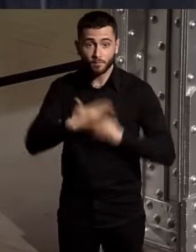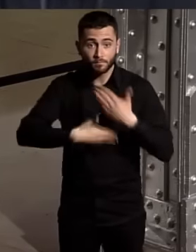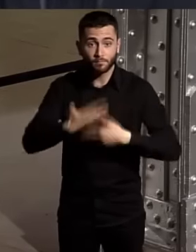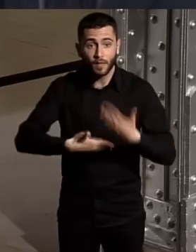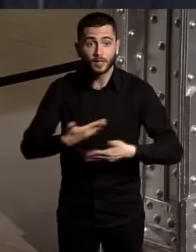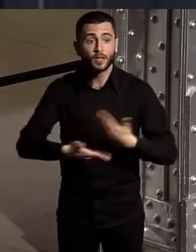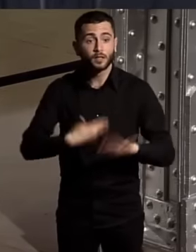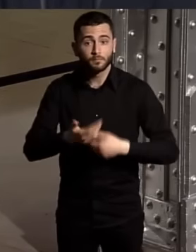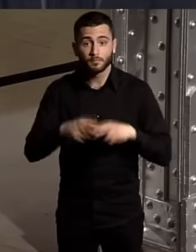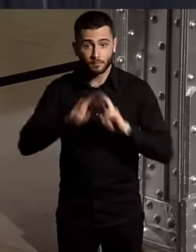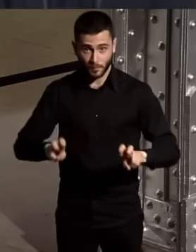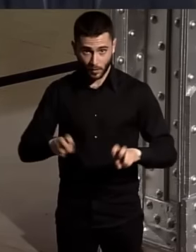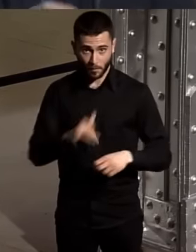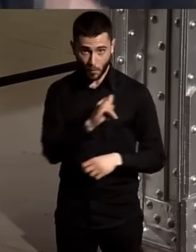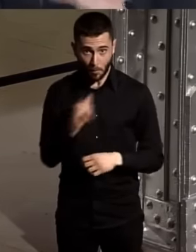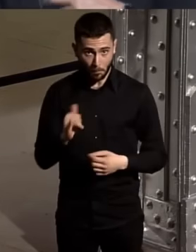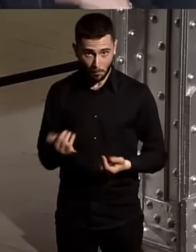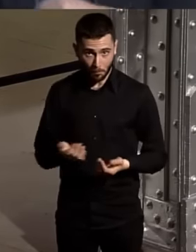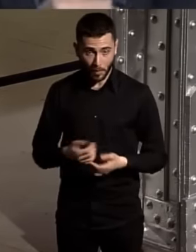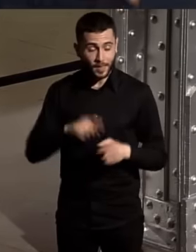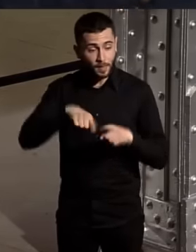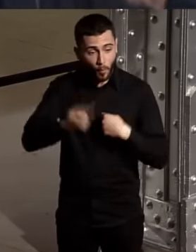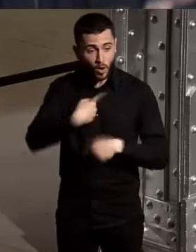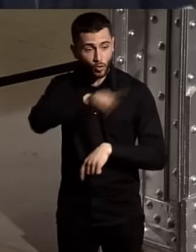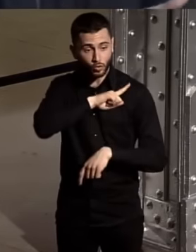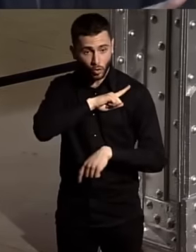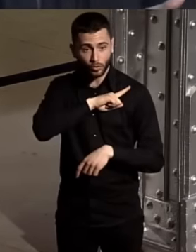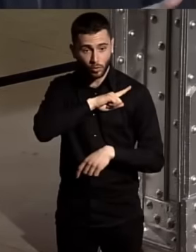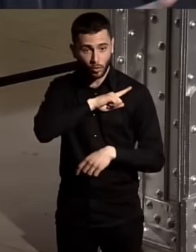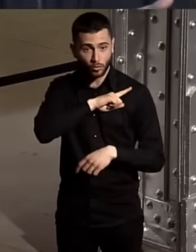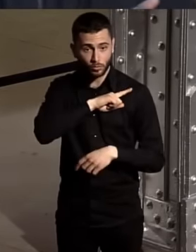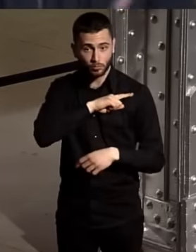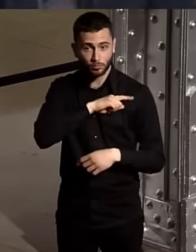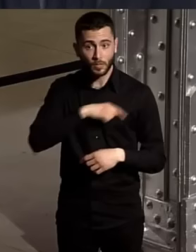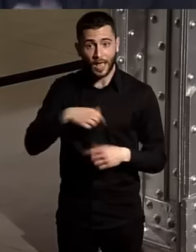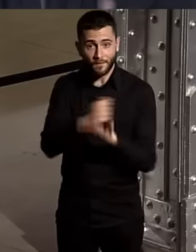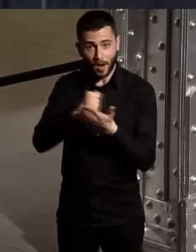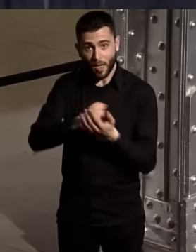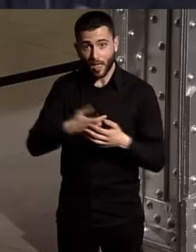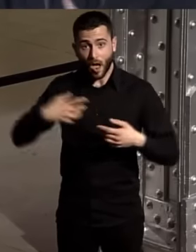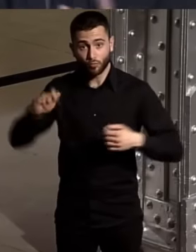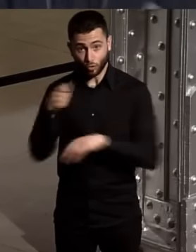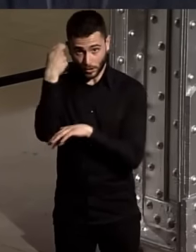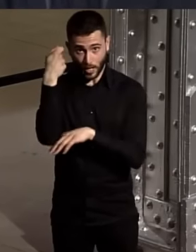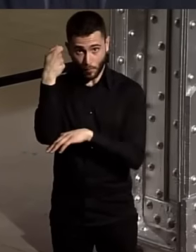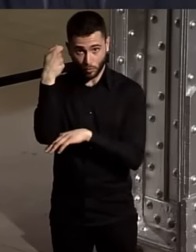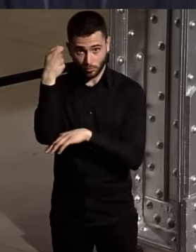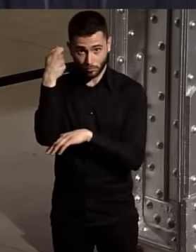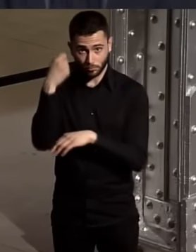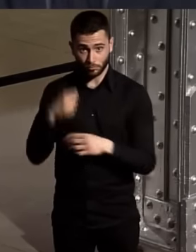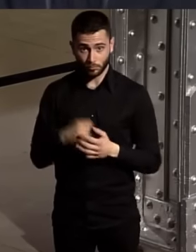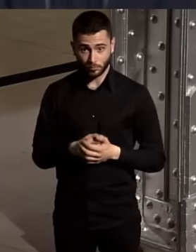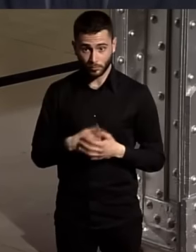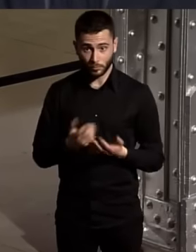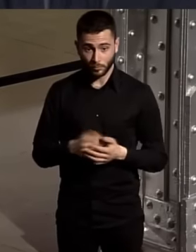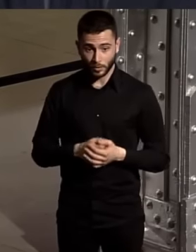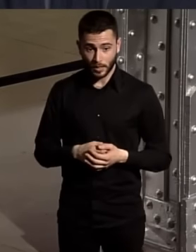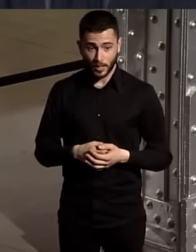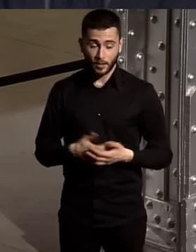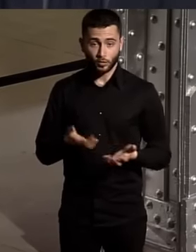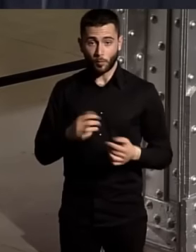desarrollo de fármacos que después nosotros conseguimos licenciar a las empresas farmacéuticas con esto lo que hacemos Es acortar una cosa que se conoce como el